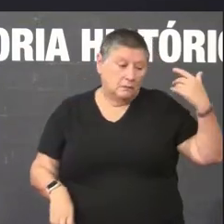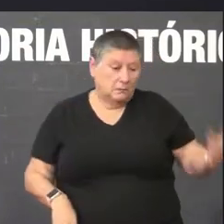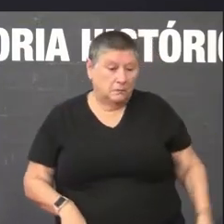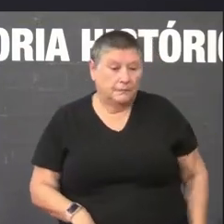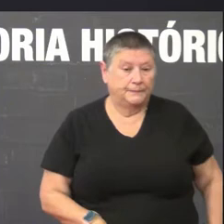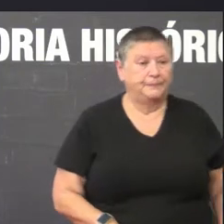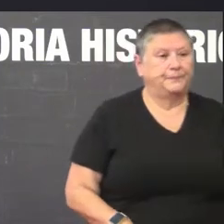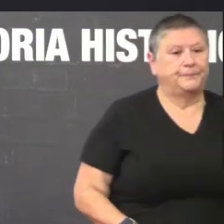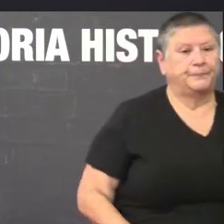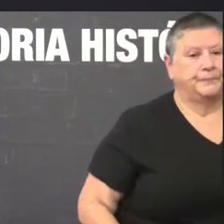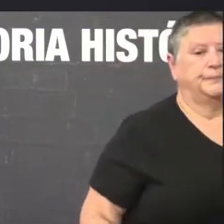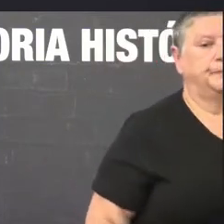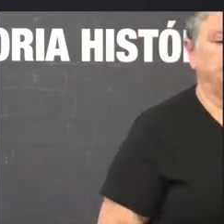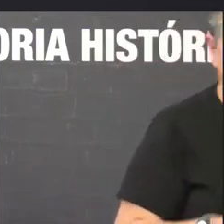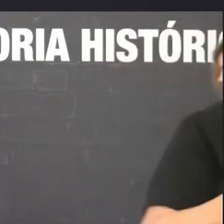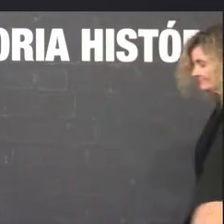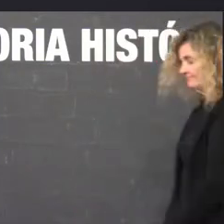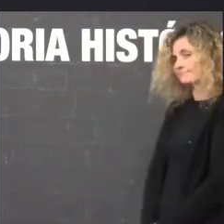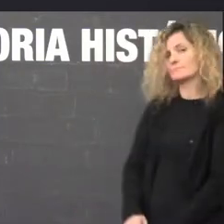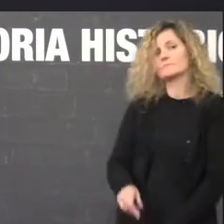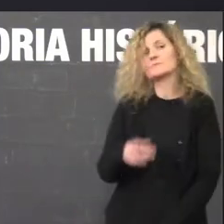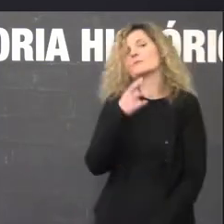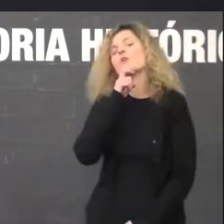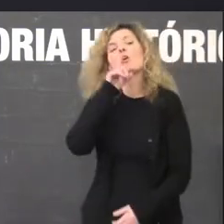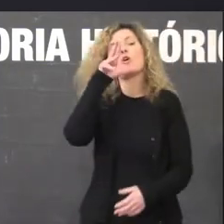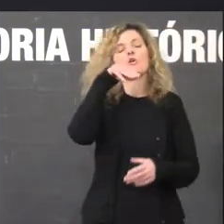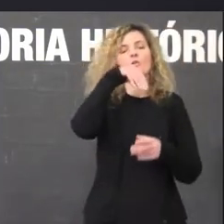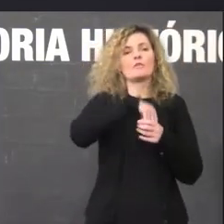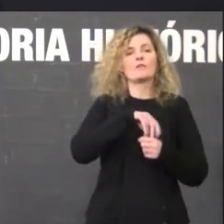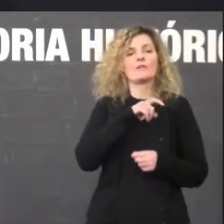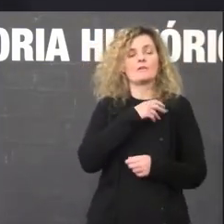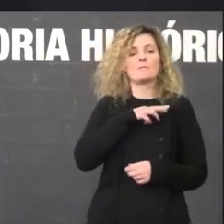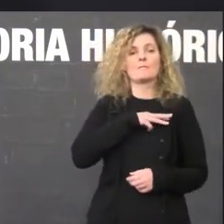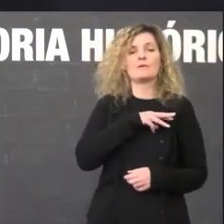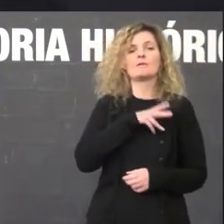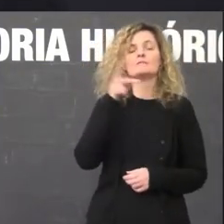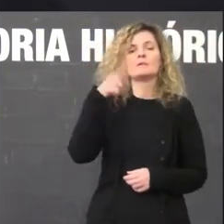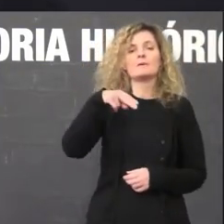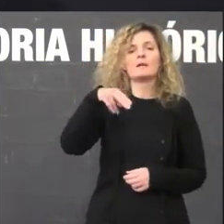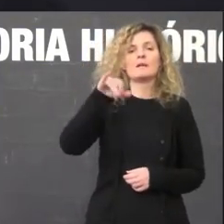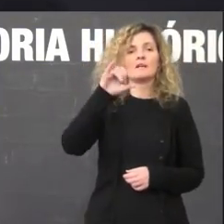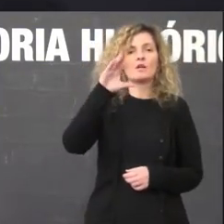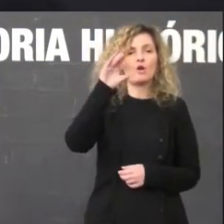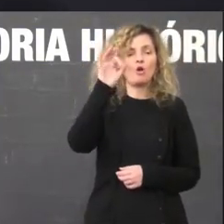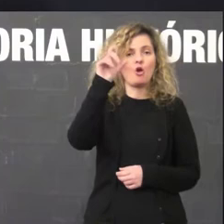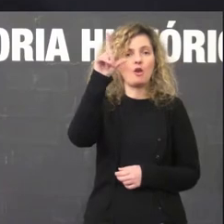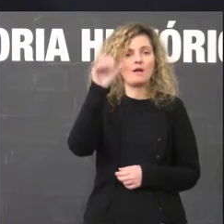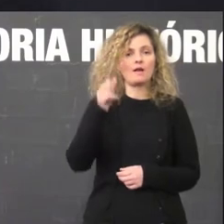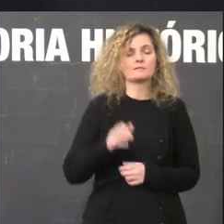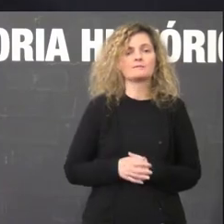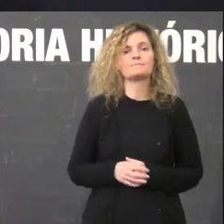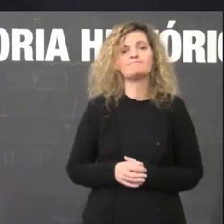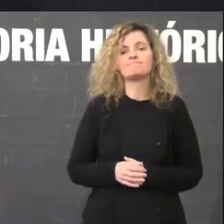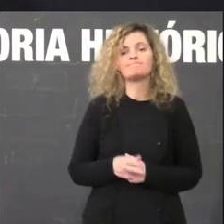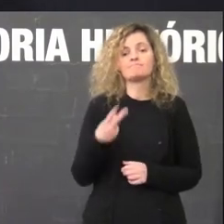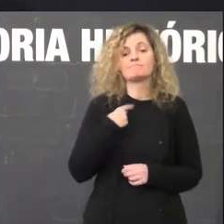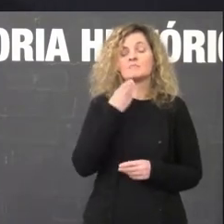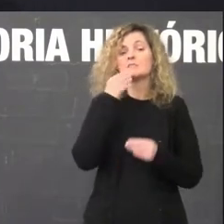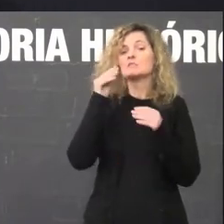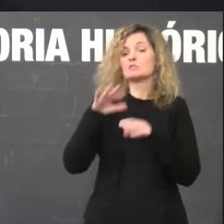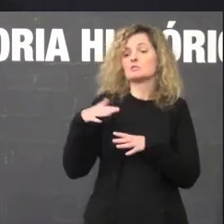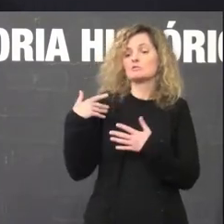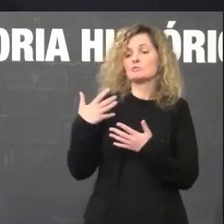dese odio que tiña a masonería e tamén do seu pai, Nicolás Franco, que según parece na